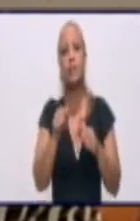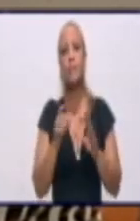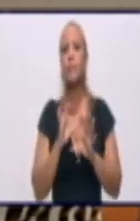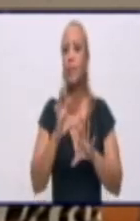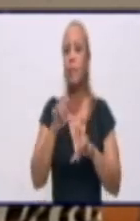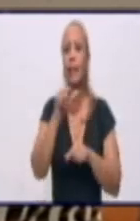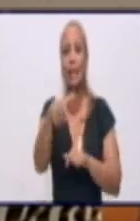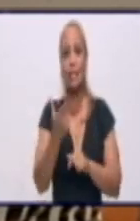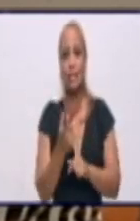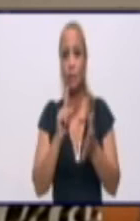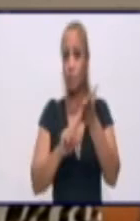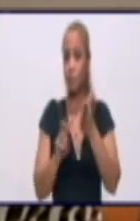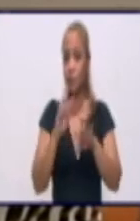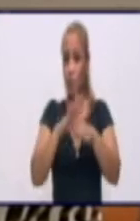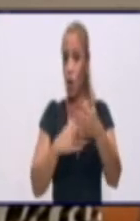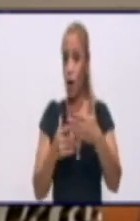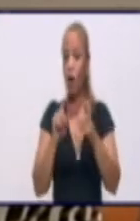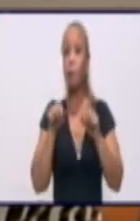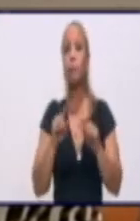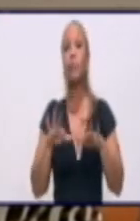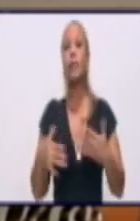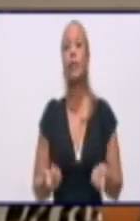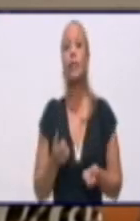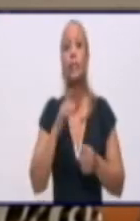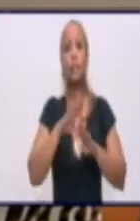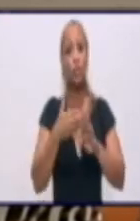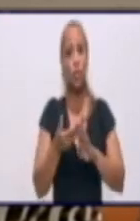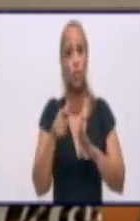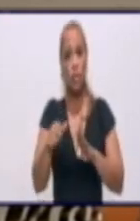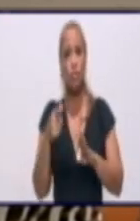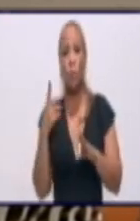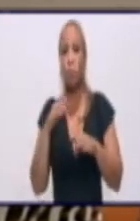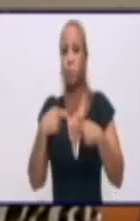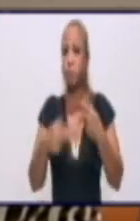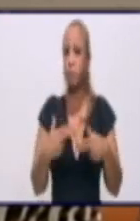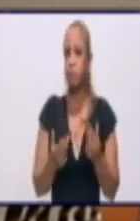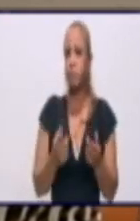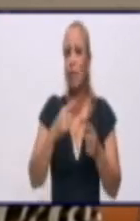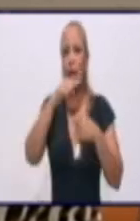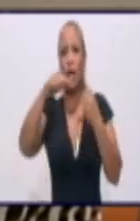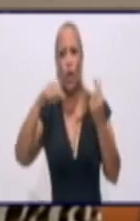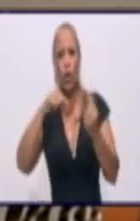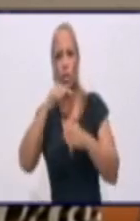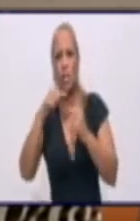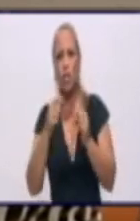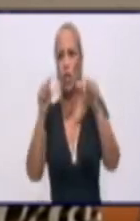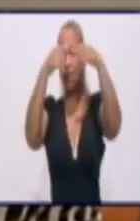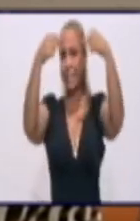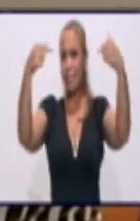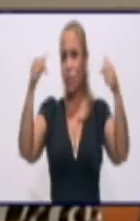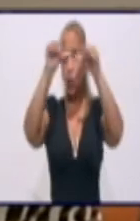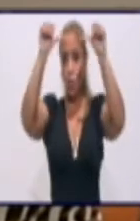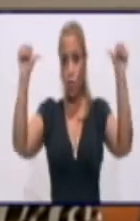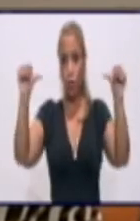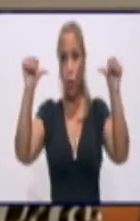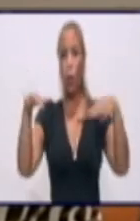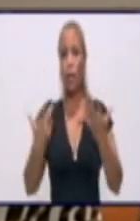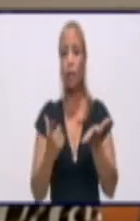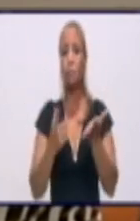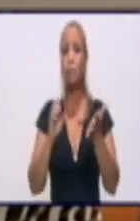provincia. Entonces, eso conllevó a que prácticamente la rotación de los circuitos que estaban previstos por los